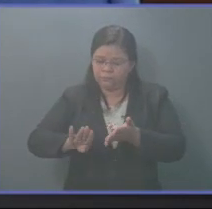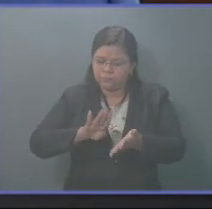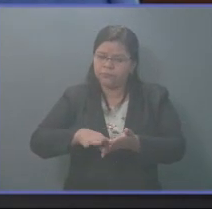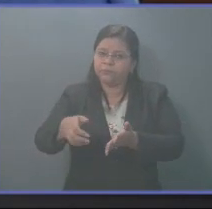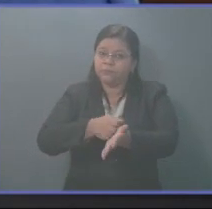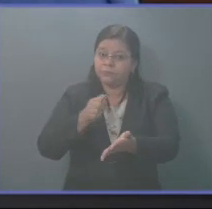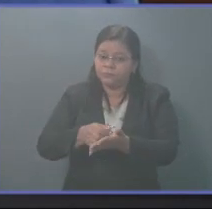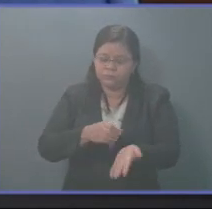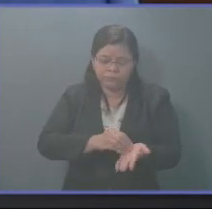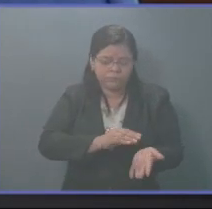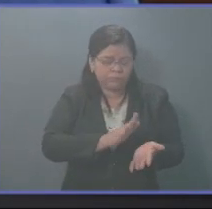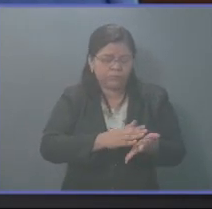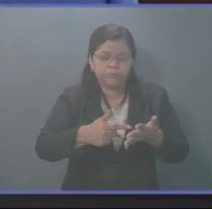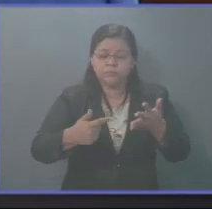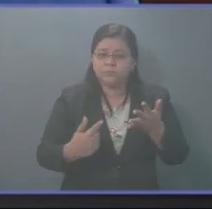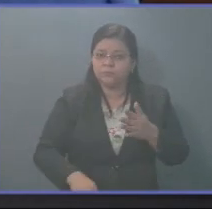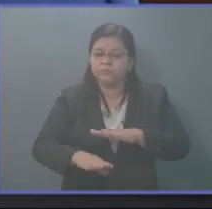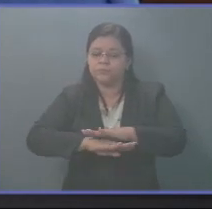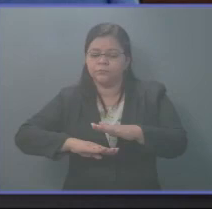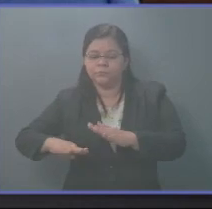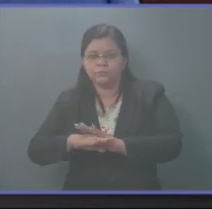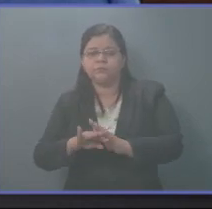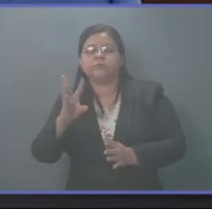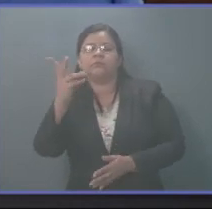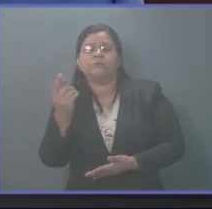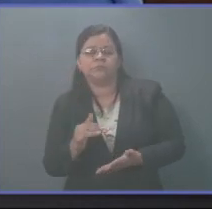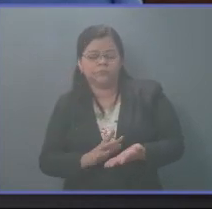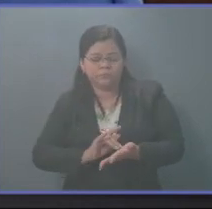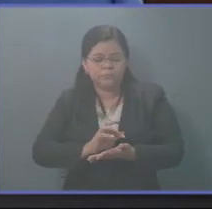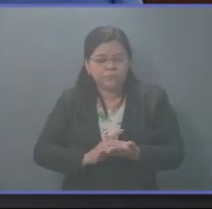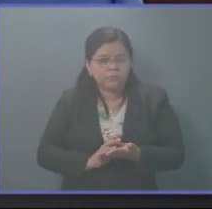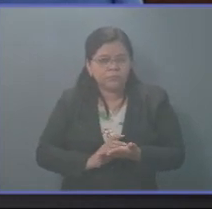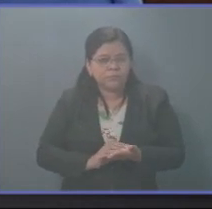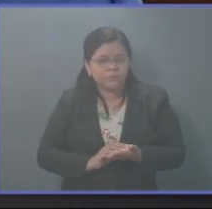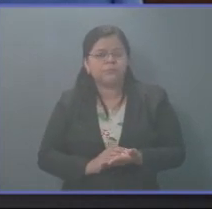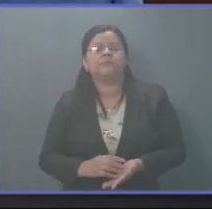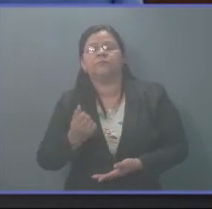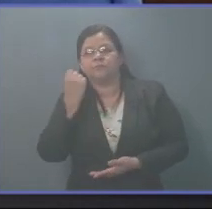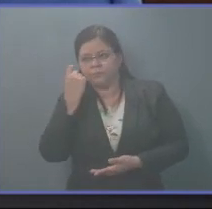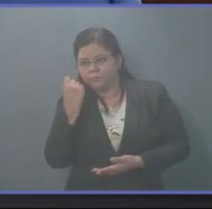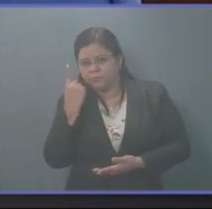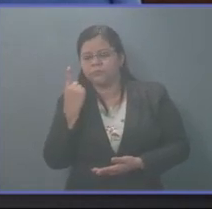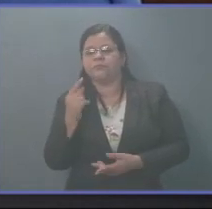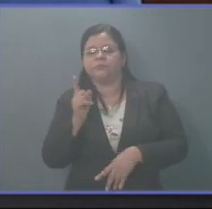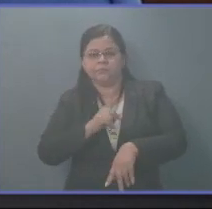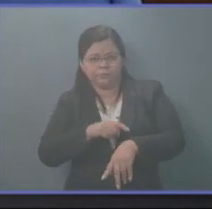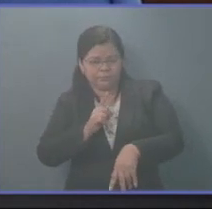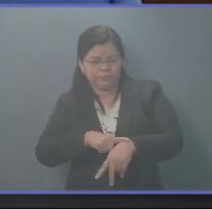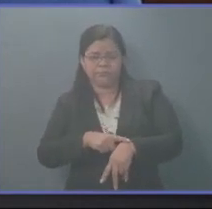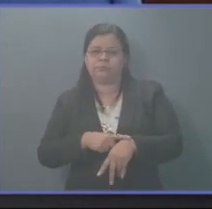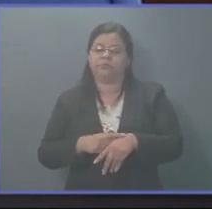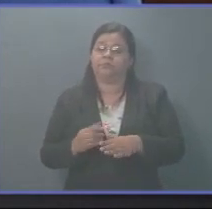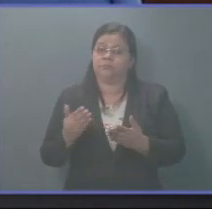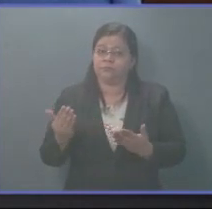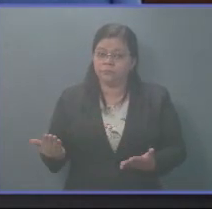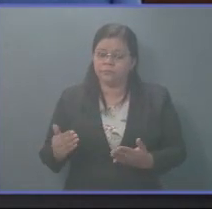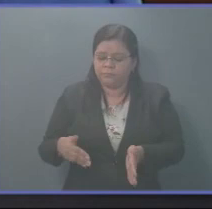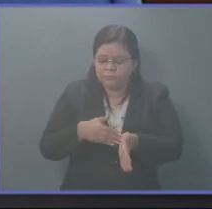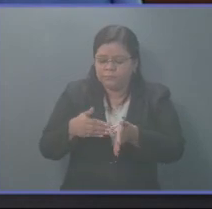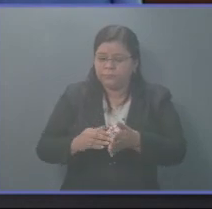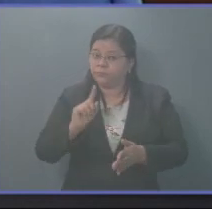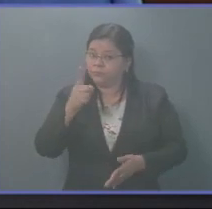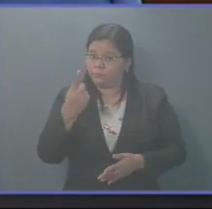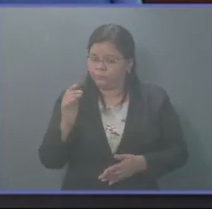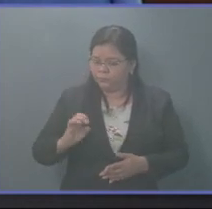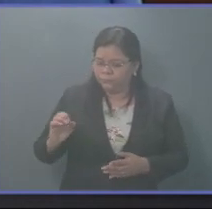los impuestos establecidos en la presente ley con base en la capital contable, se entenderá que el periodo tributario o ejercicio fiscal inicia el 1